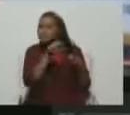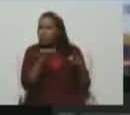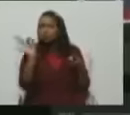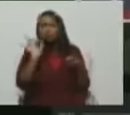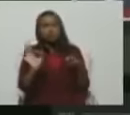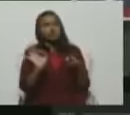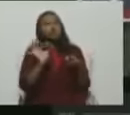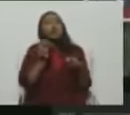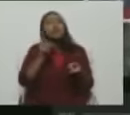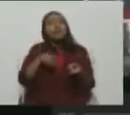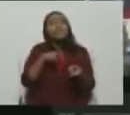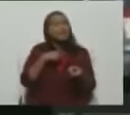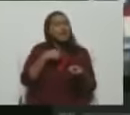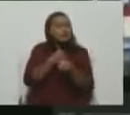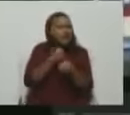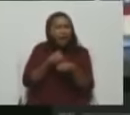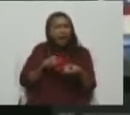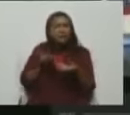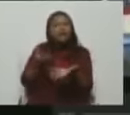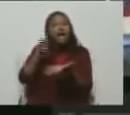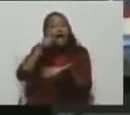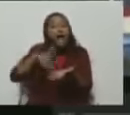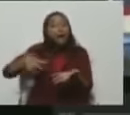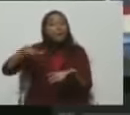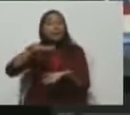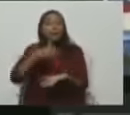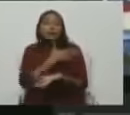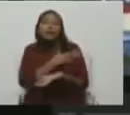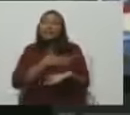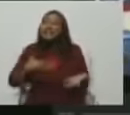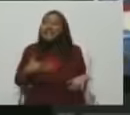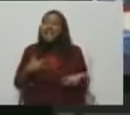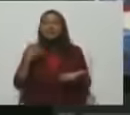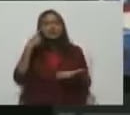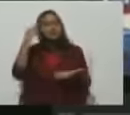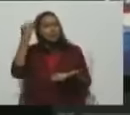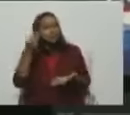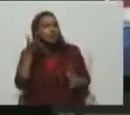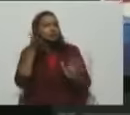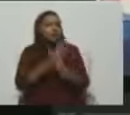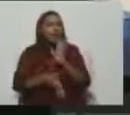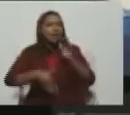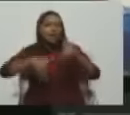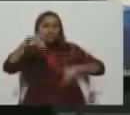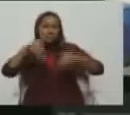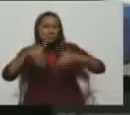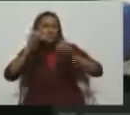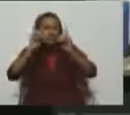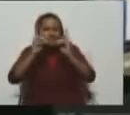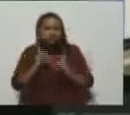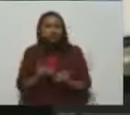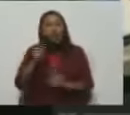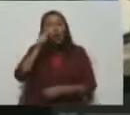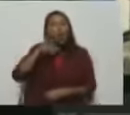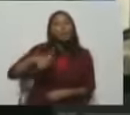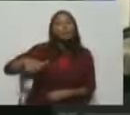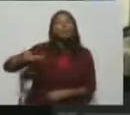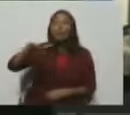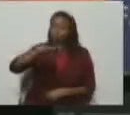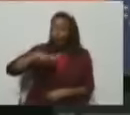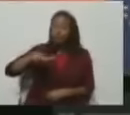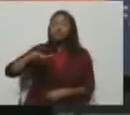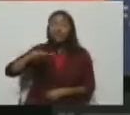ese pueblo que está deseoso de definir su destino en las próximas horas. Un pueblo que va a salir a